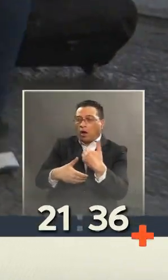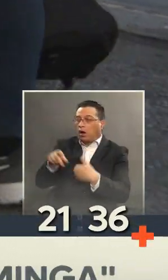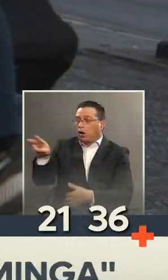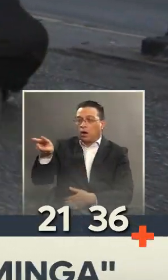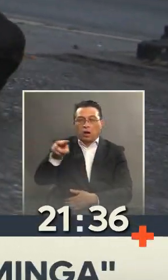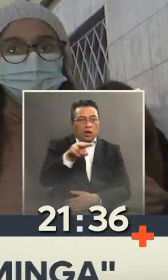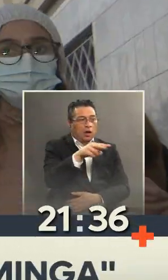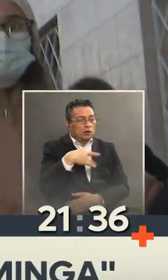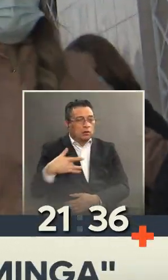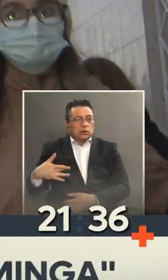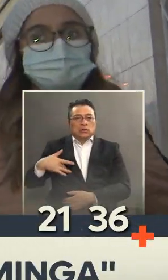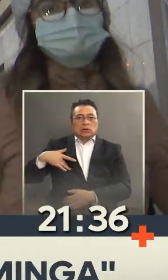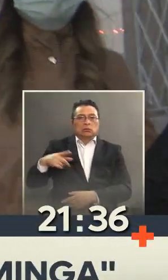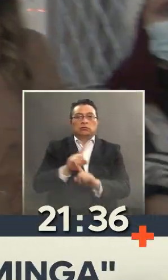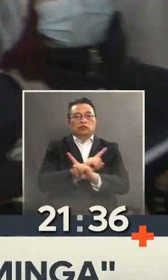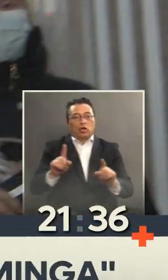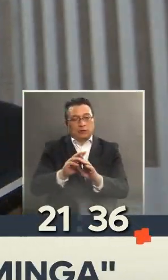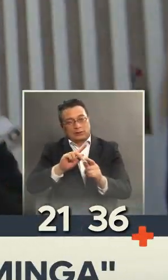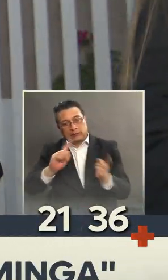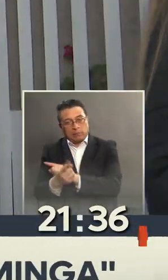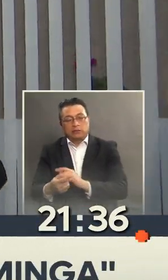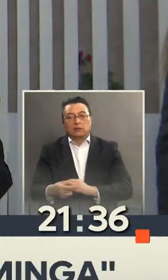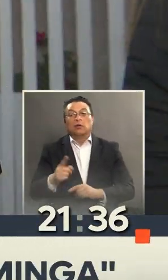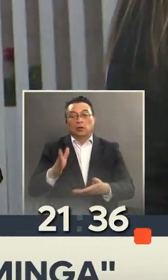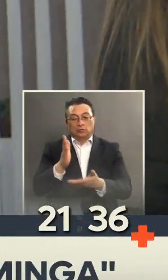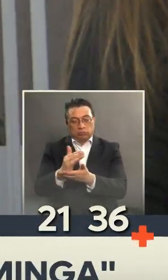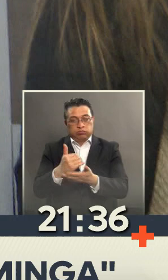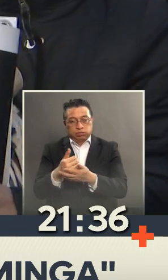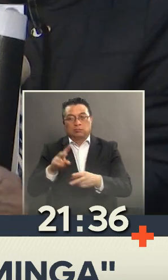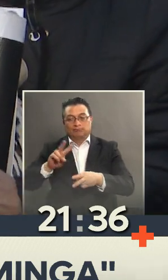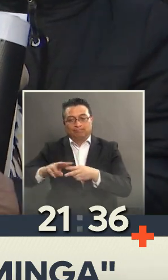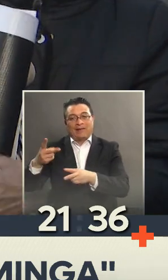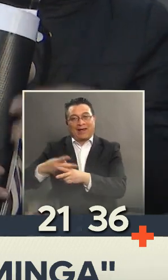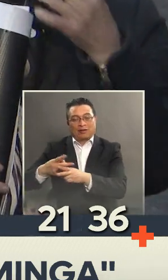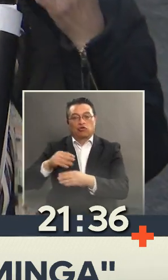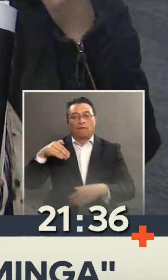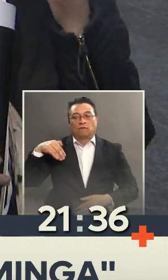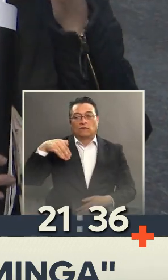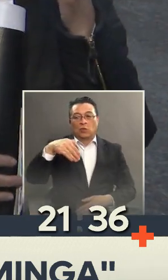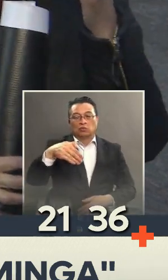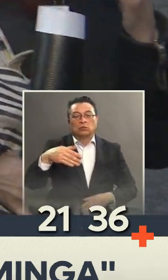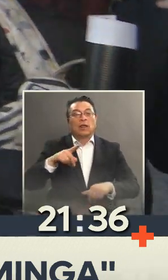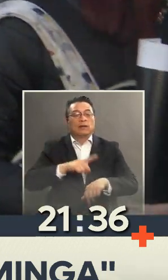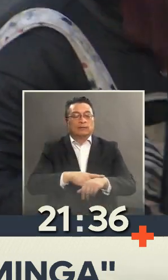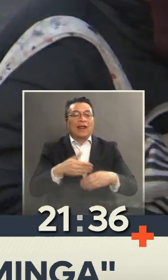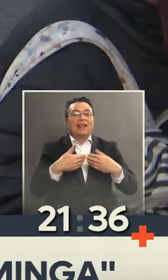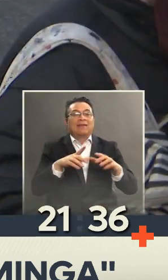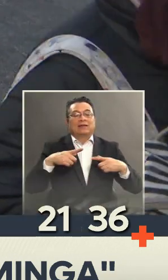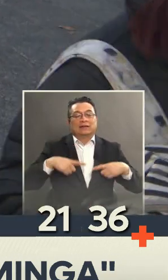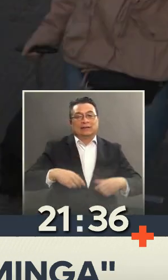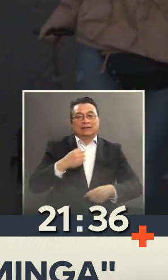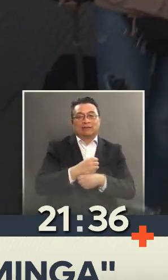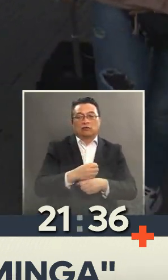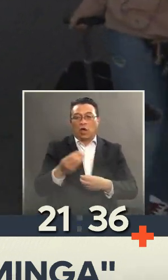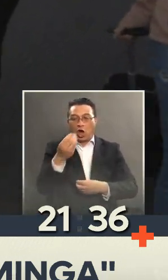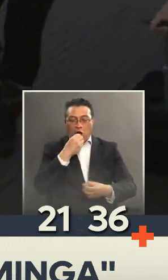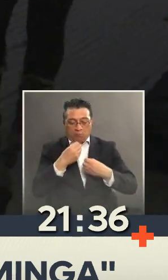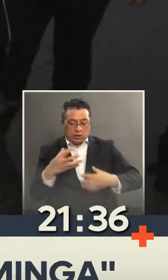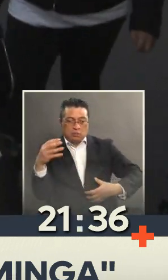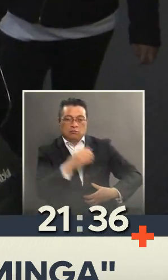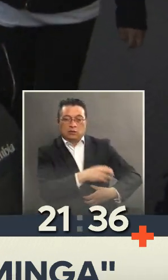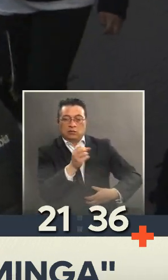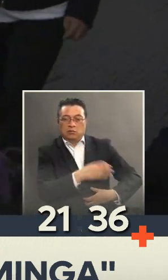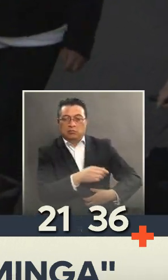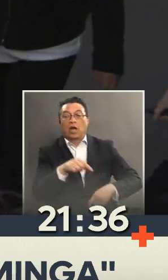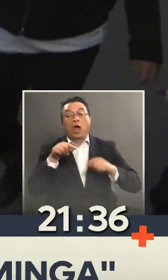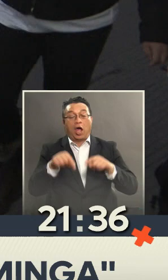un par de horas el día anterior, se organizaron para arrendar bus, pedirse el día libre en sus trabajos y llevar comida para todos. Ahora estamos